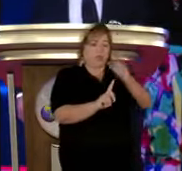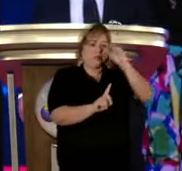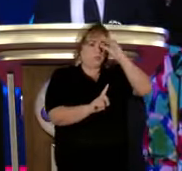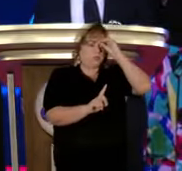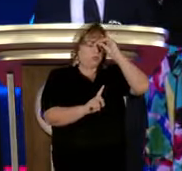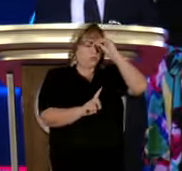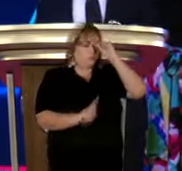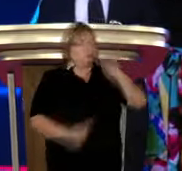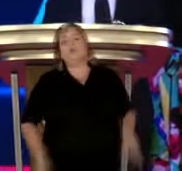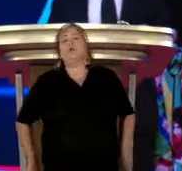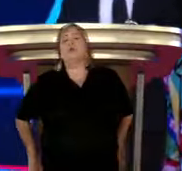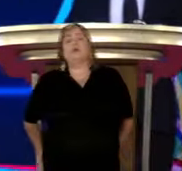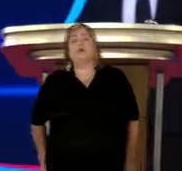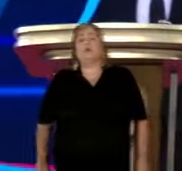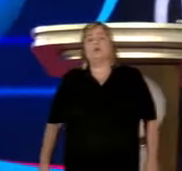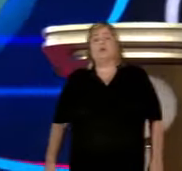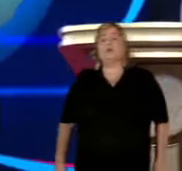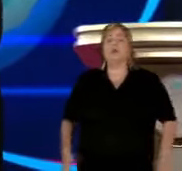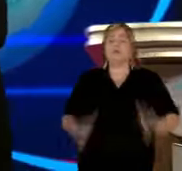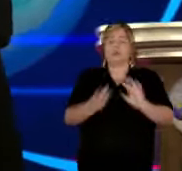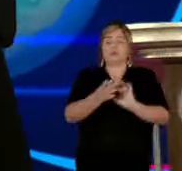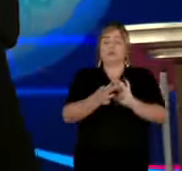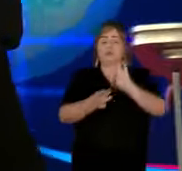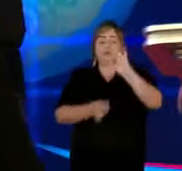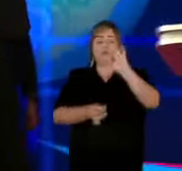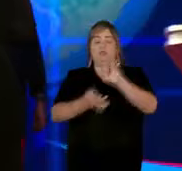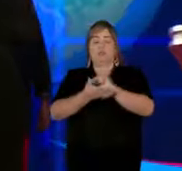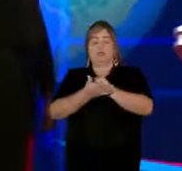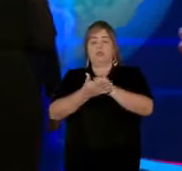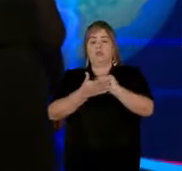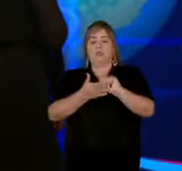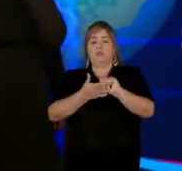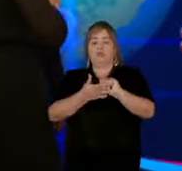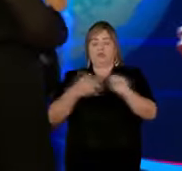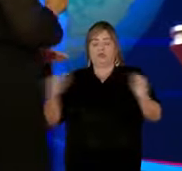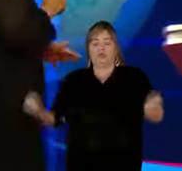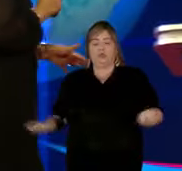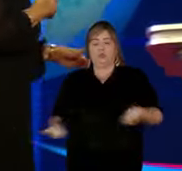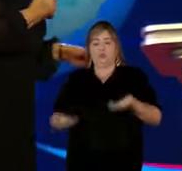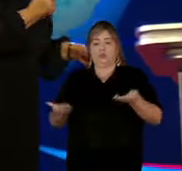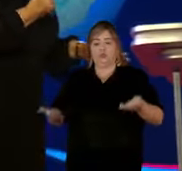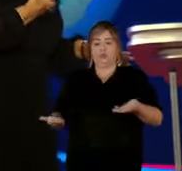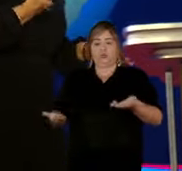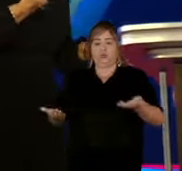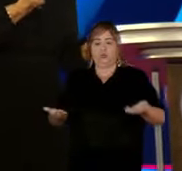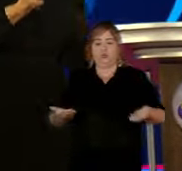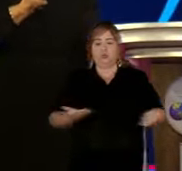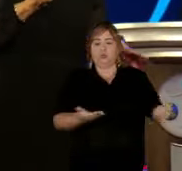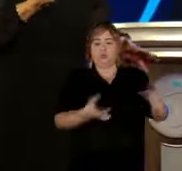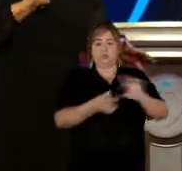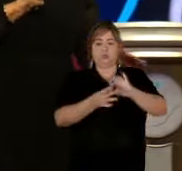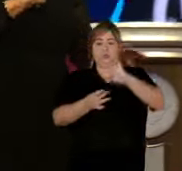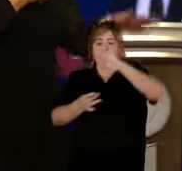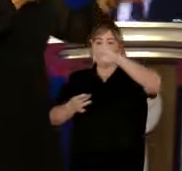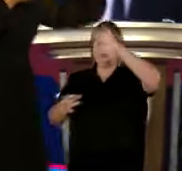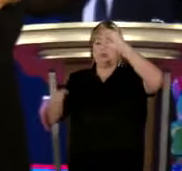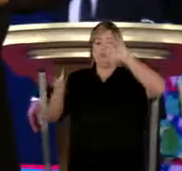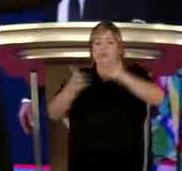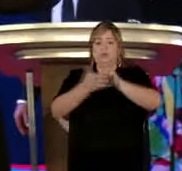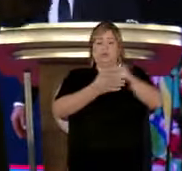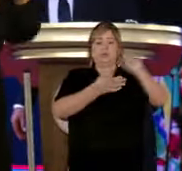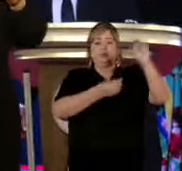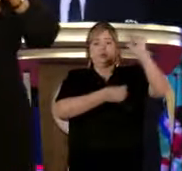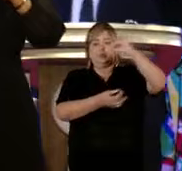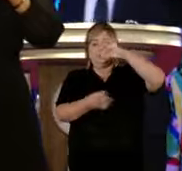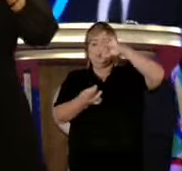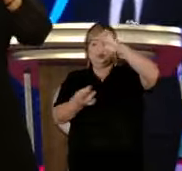Bosa kataramasa. Espíritu Santo está aquí. Espíritu Santo está aquí. Espíritu Santo está aquí. Pastor